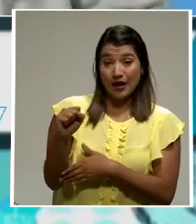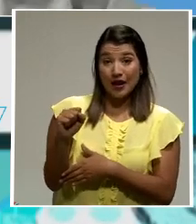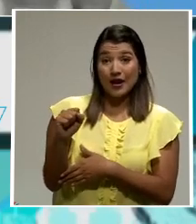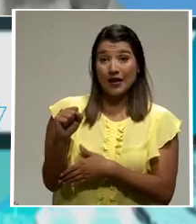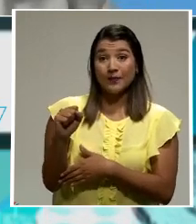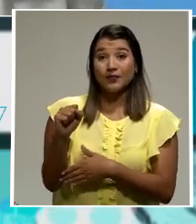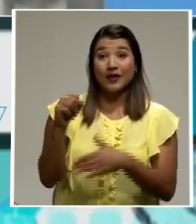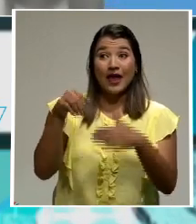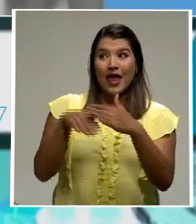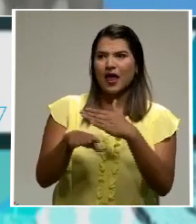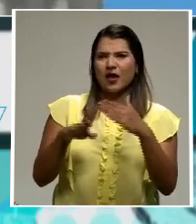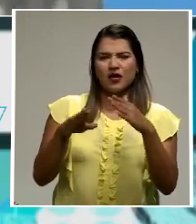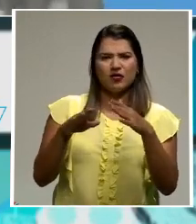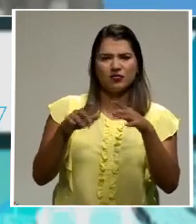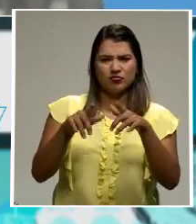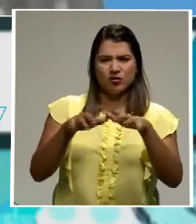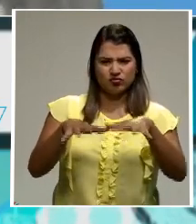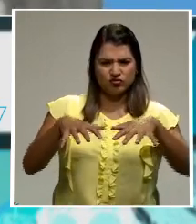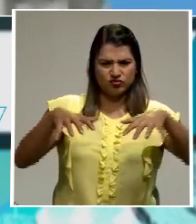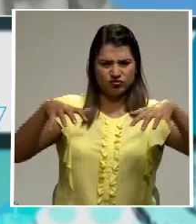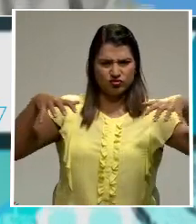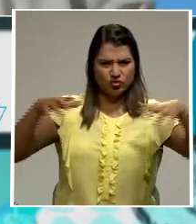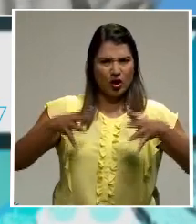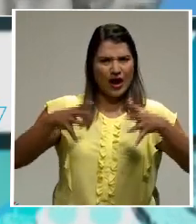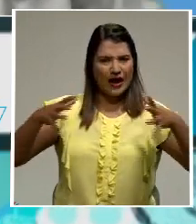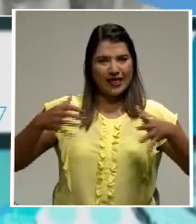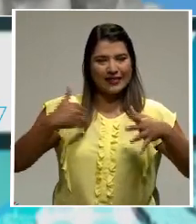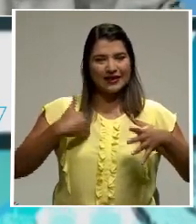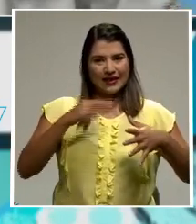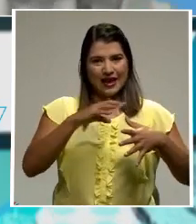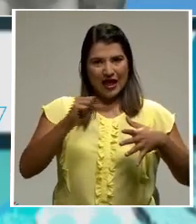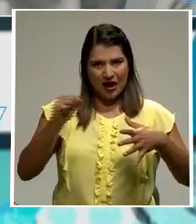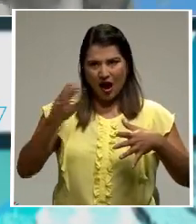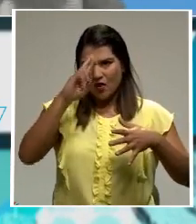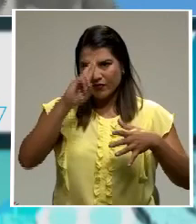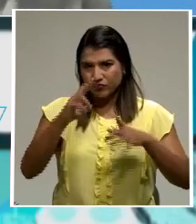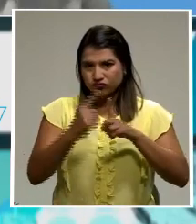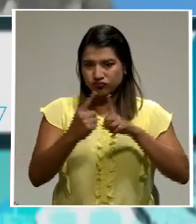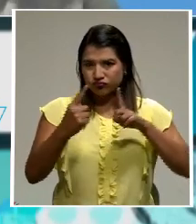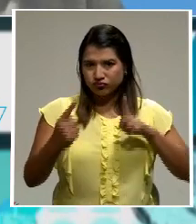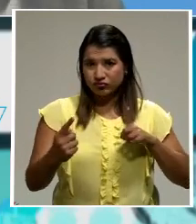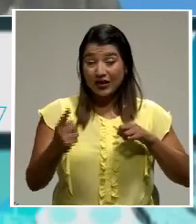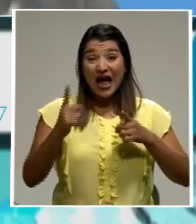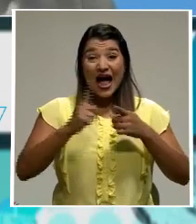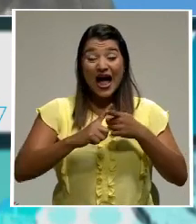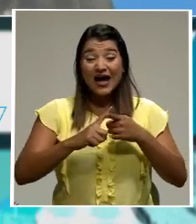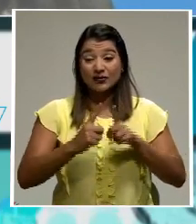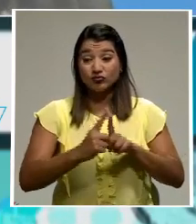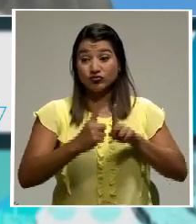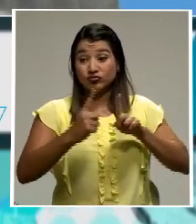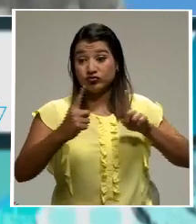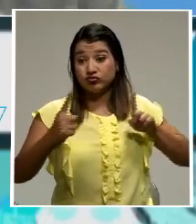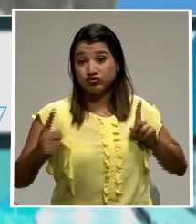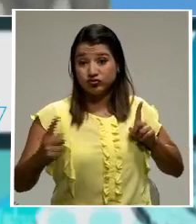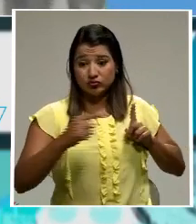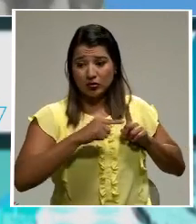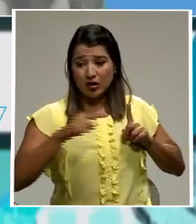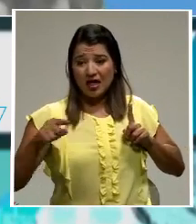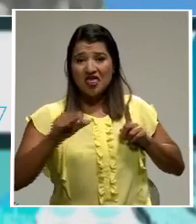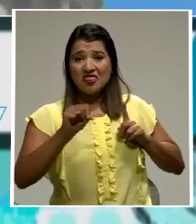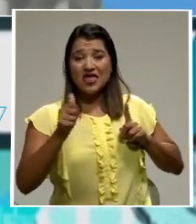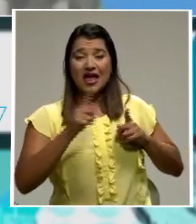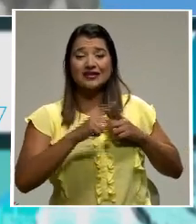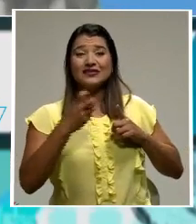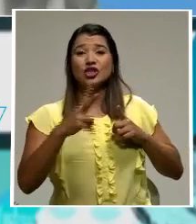los grandes auditorios que tiene la Caja, con el distanciamiento social hasta de 10 o 12 metros, si se quieren